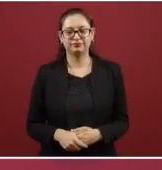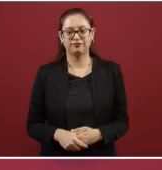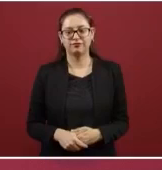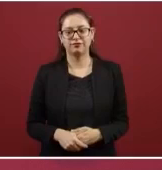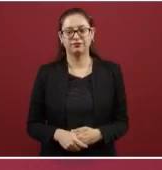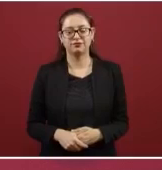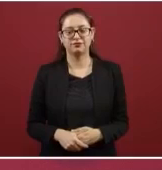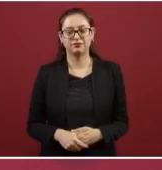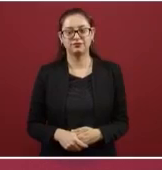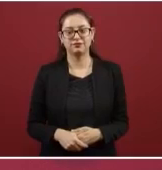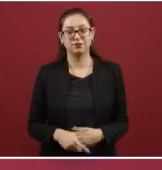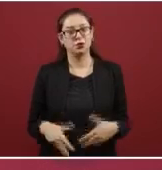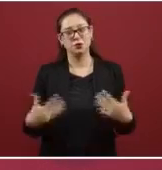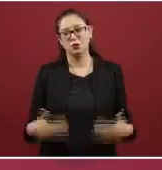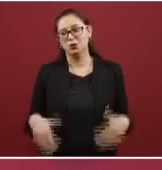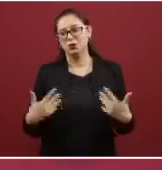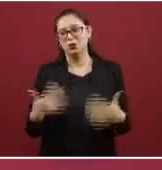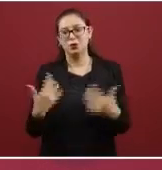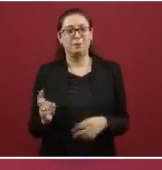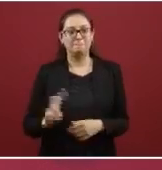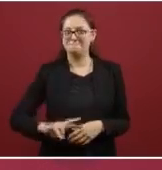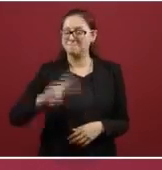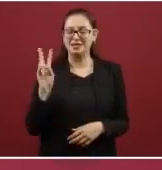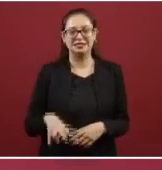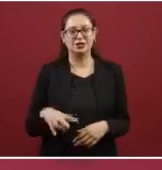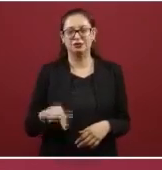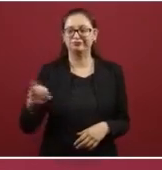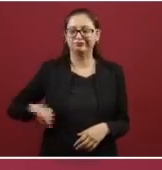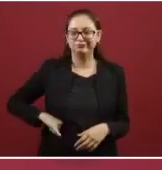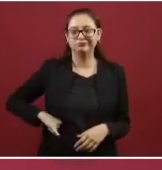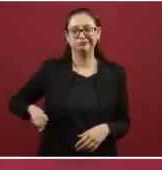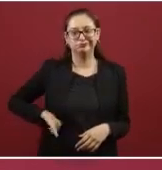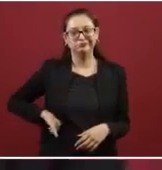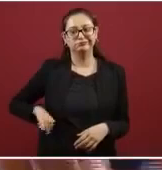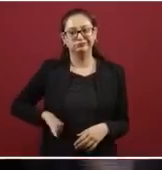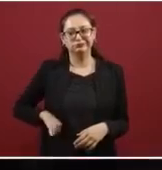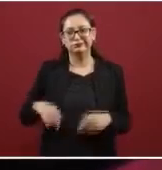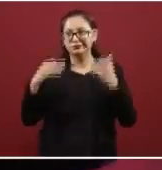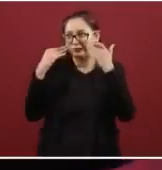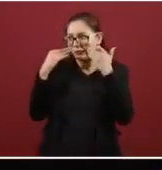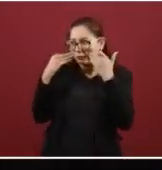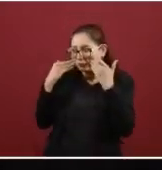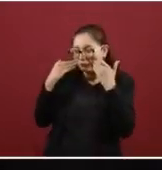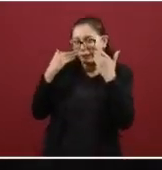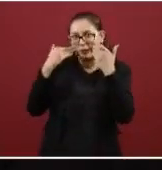Y la verdad va a ser muy interesante observar una